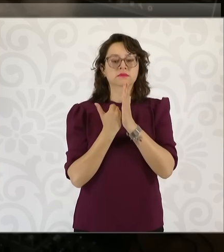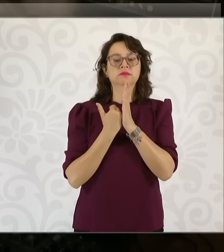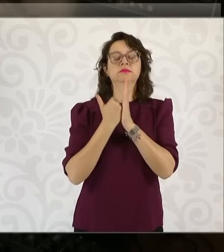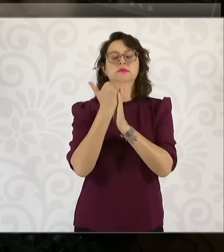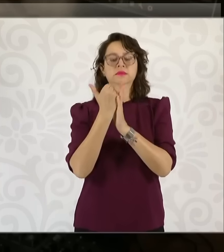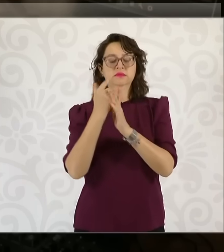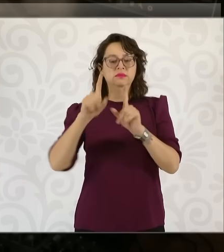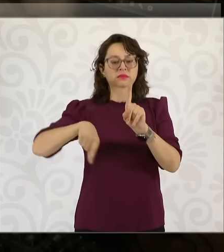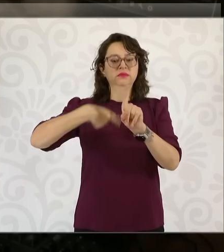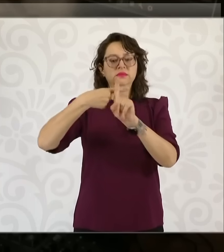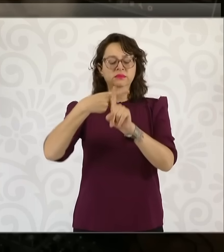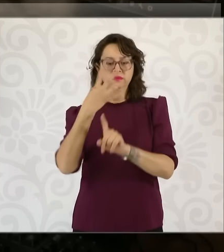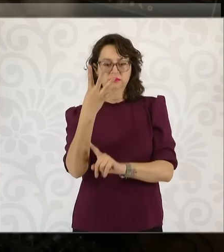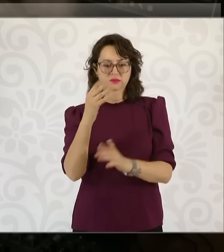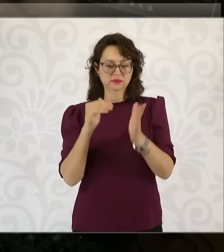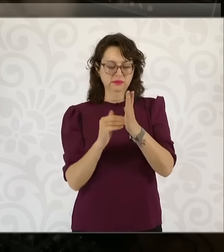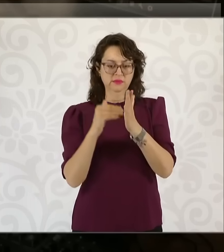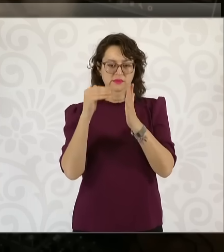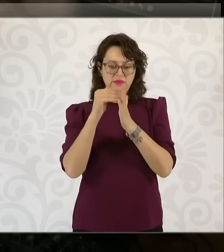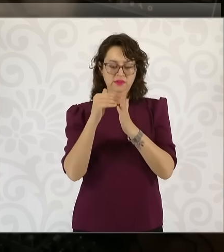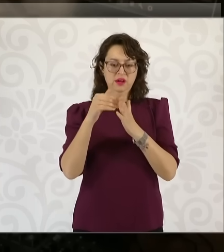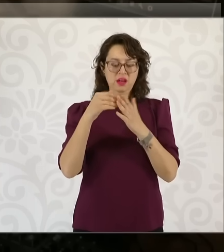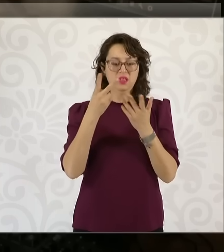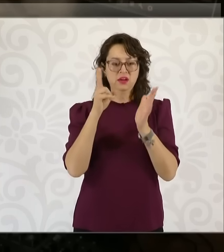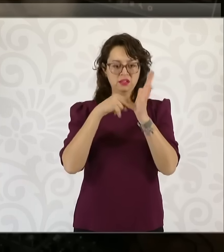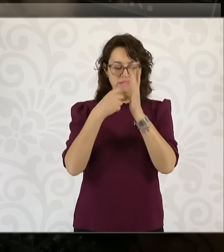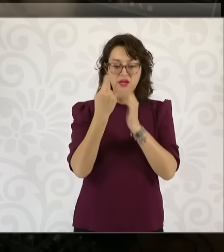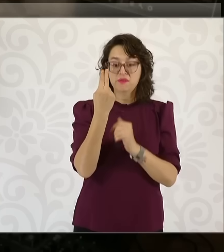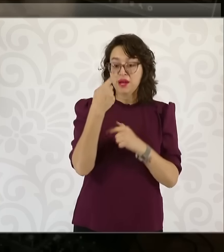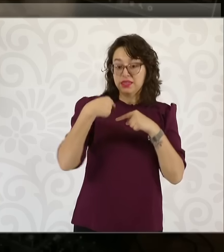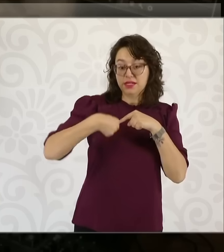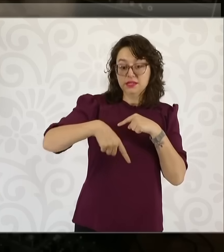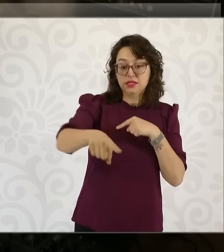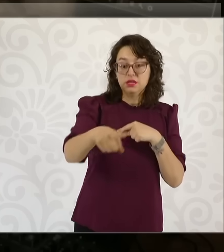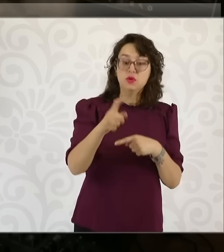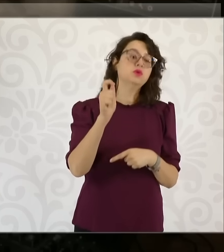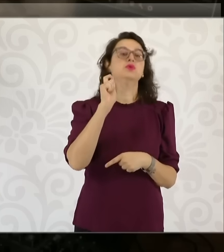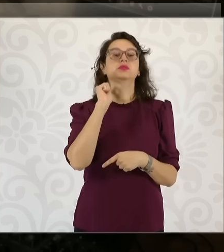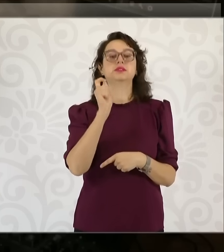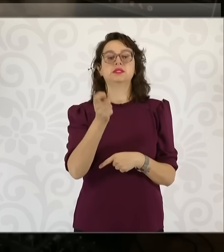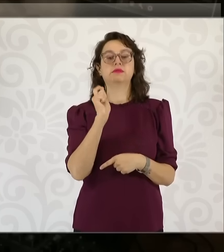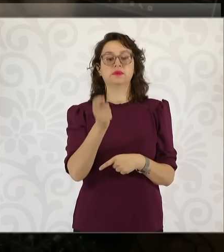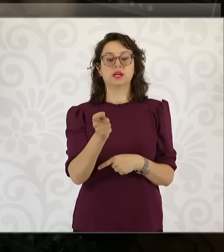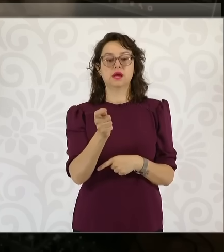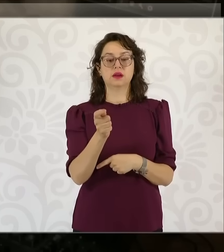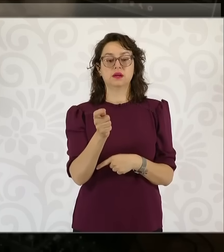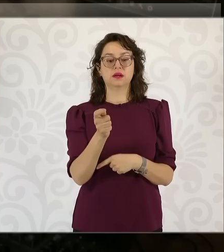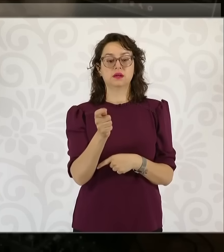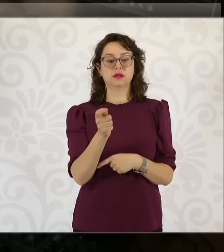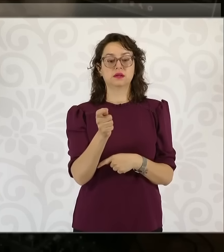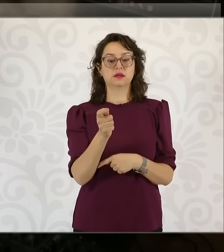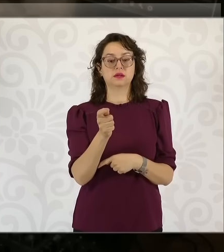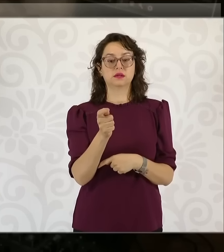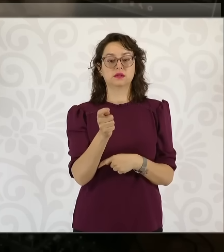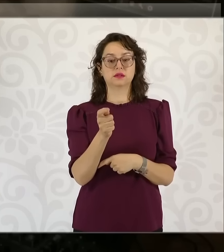de consultas de especialidad para este 2025. Esto es un incremento